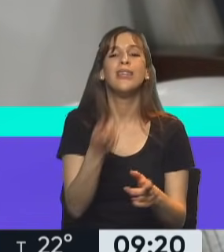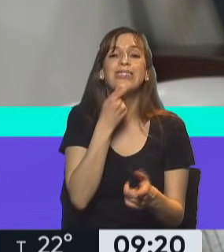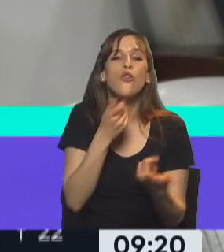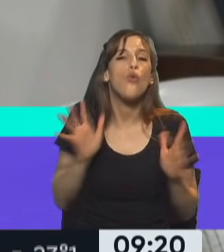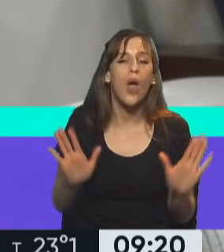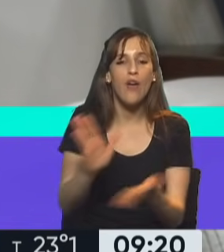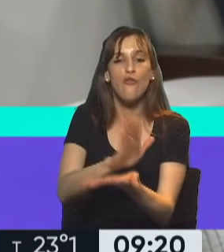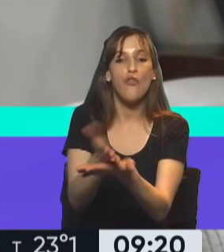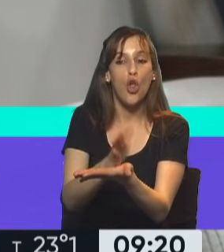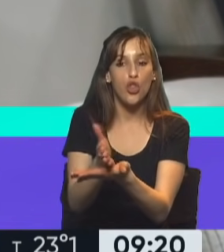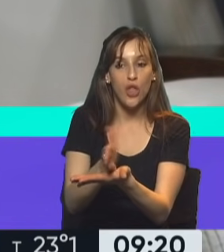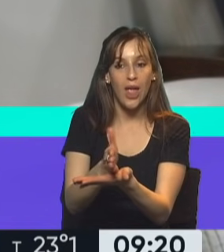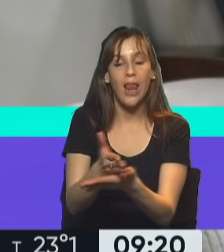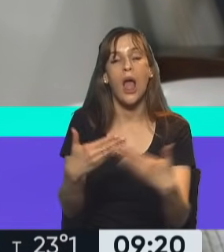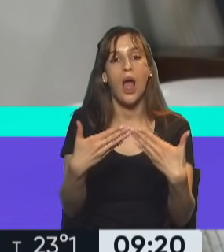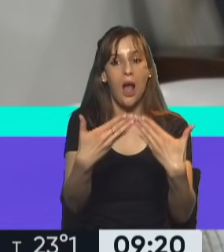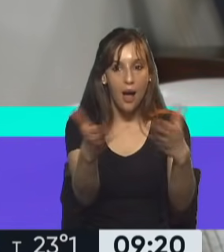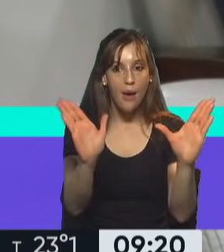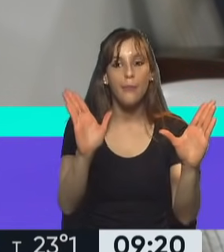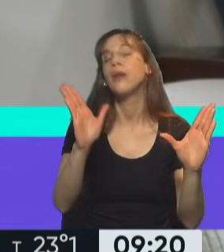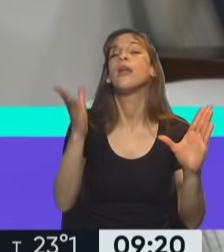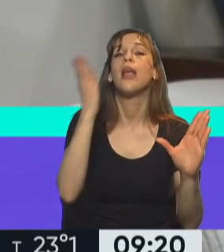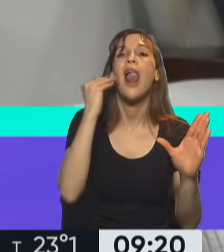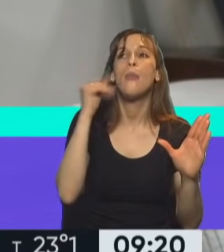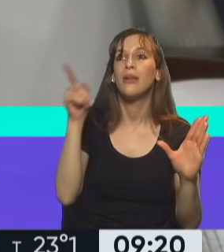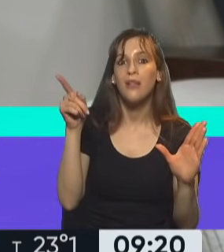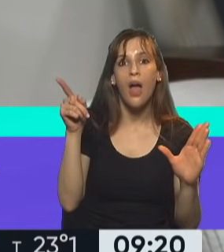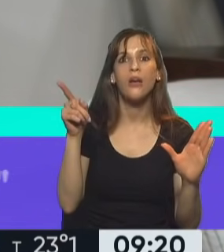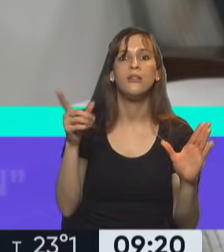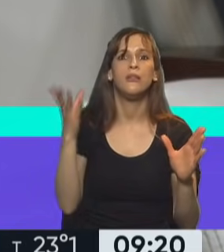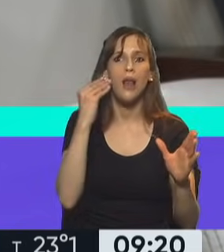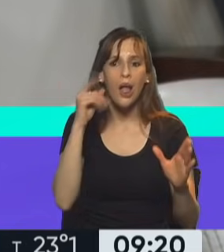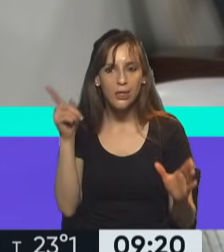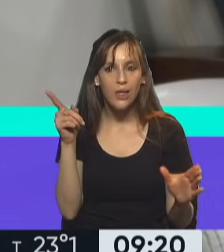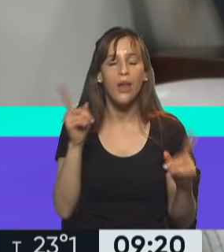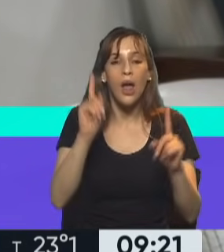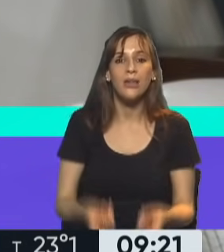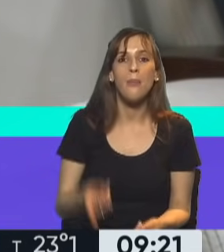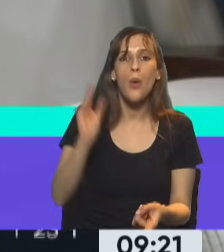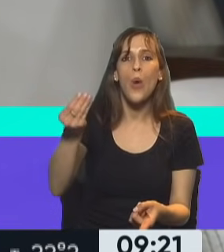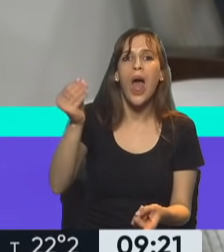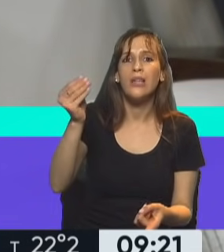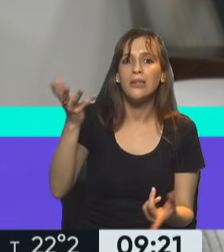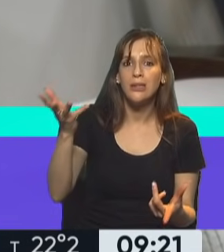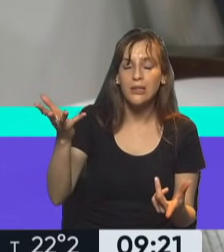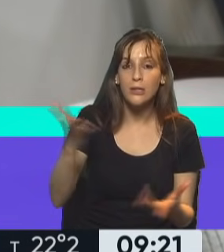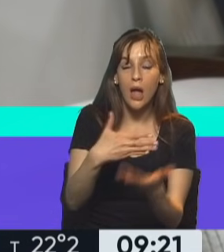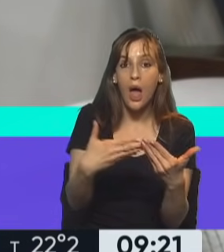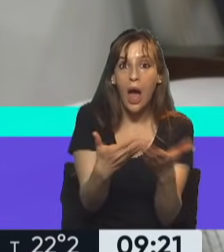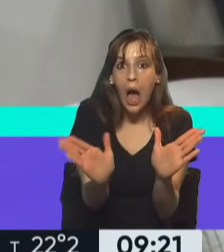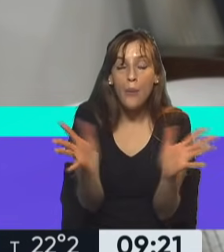con principalmente Gran Bretaña, Inglaterra, donde están subiendo mucho los casos, y Brasil, donde el presidente llama a no vacunarse y la variante Delta